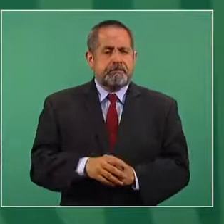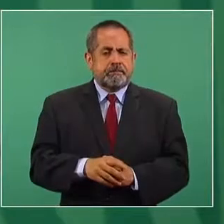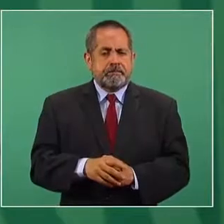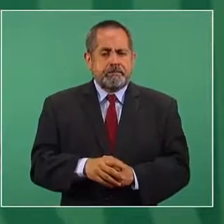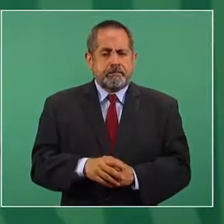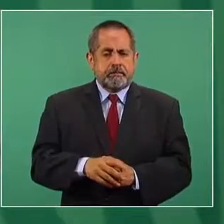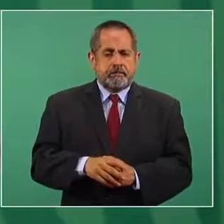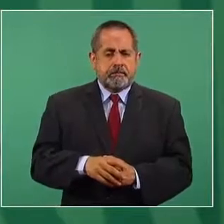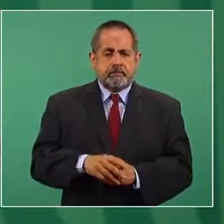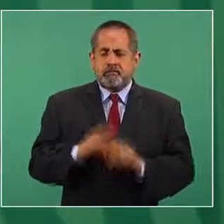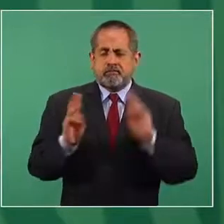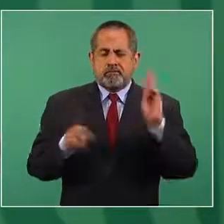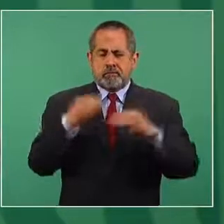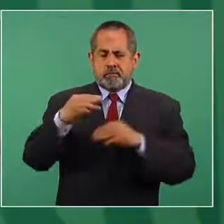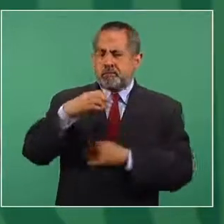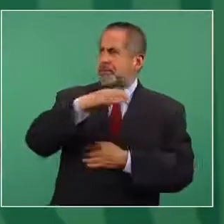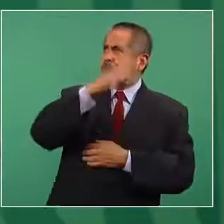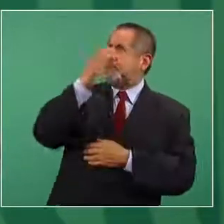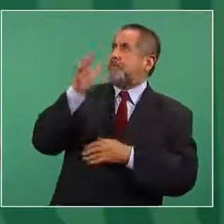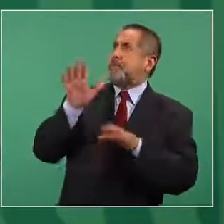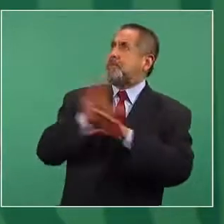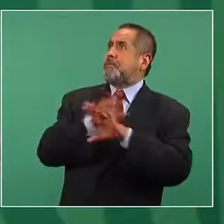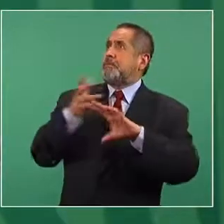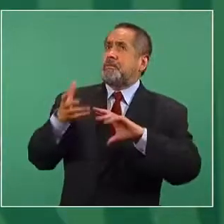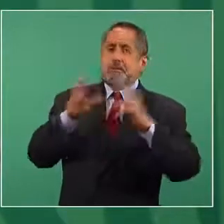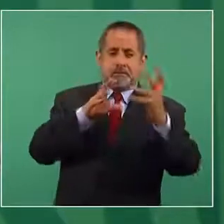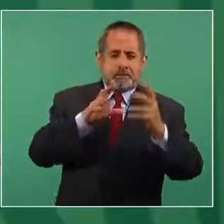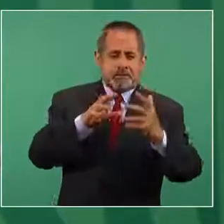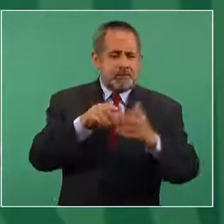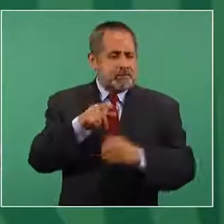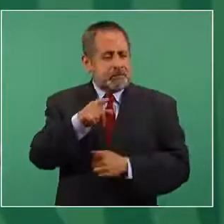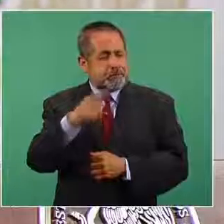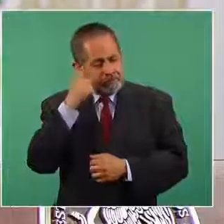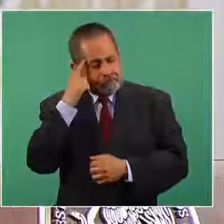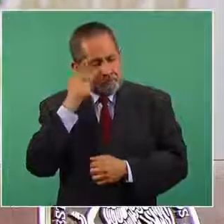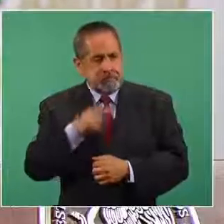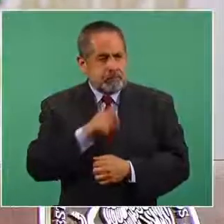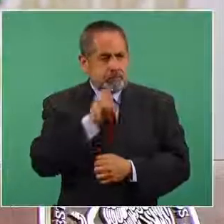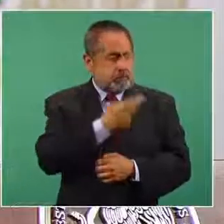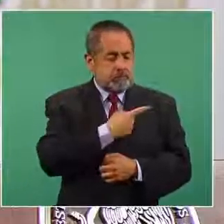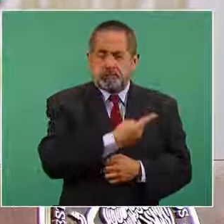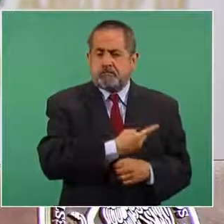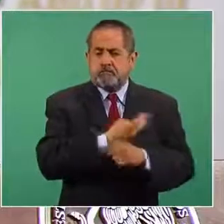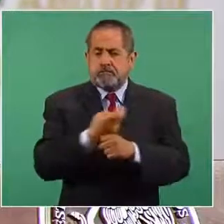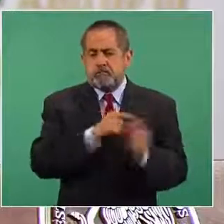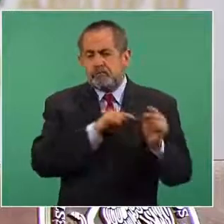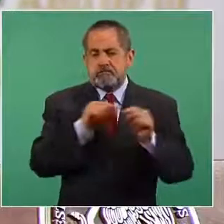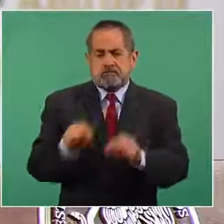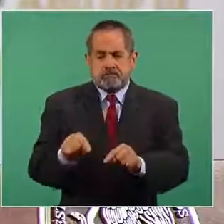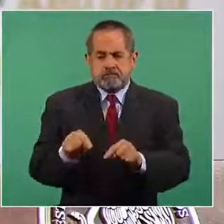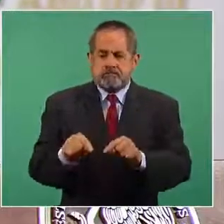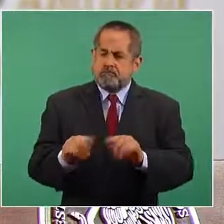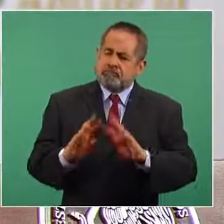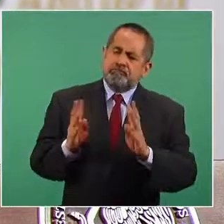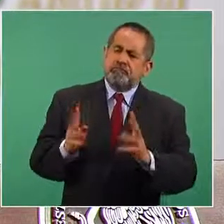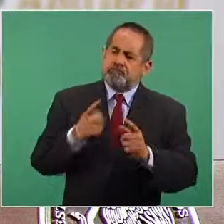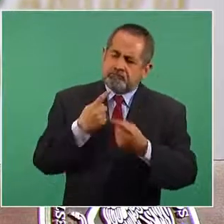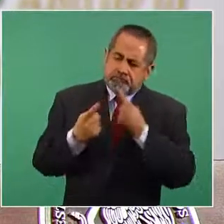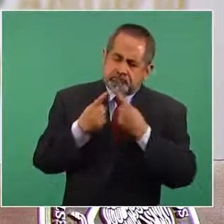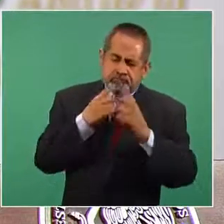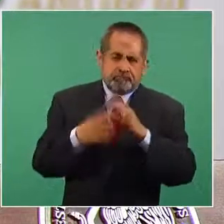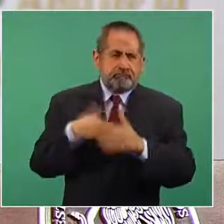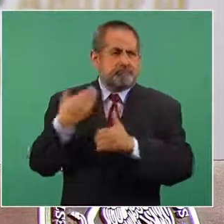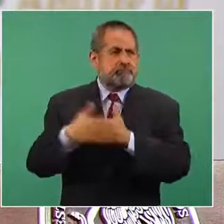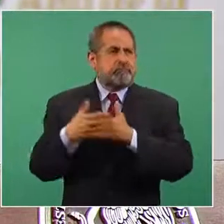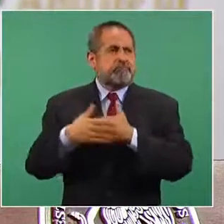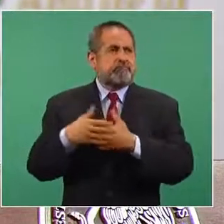cambio climático. Nos invitaron a una reunión con este propósito para el mes